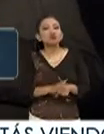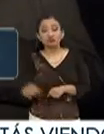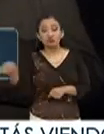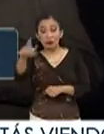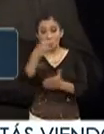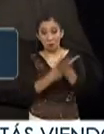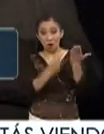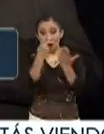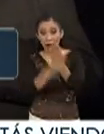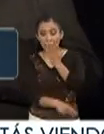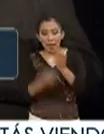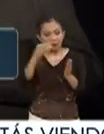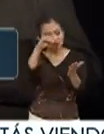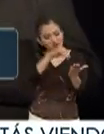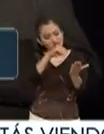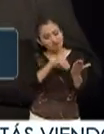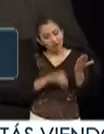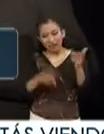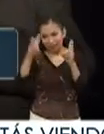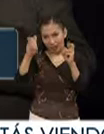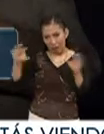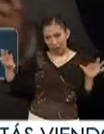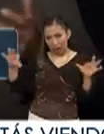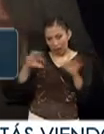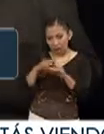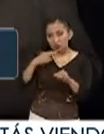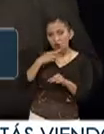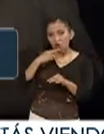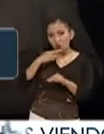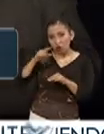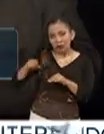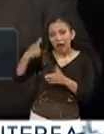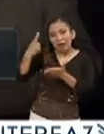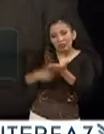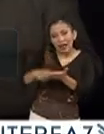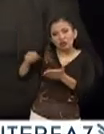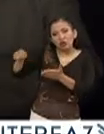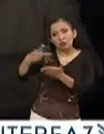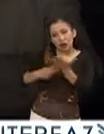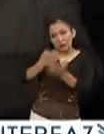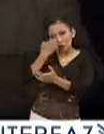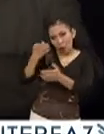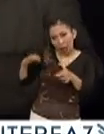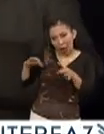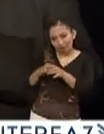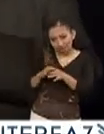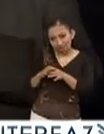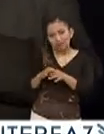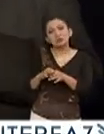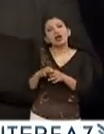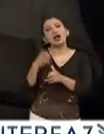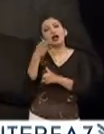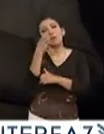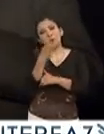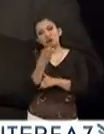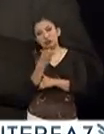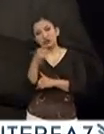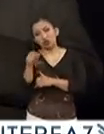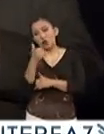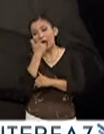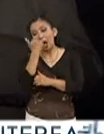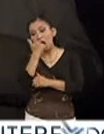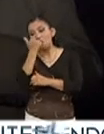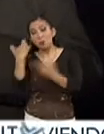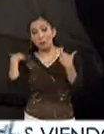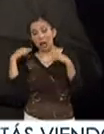los programas se adecúen a ciertos temas que se manejan dentro de los programas escolares, de tal manera en que el